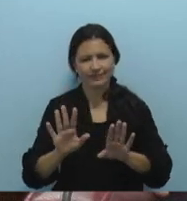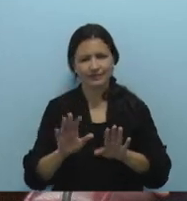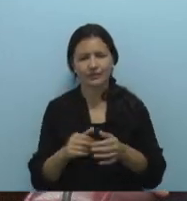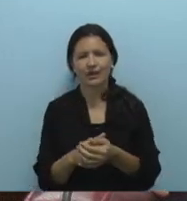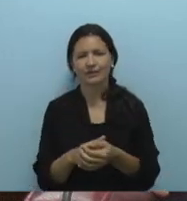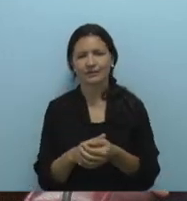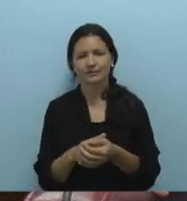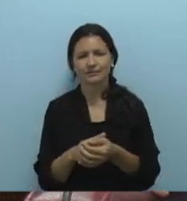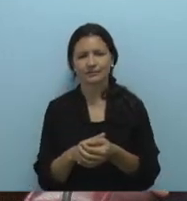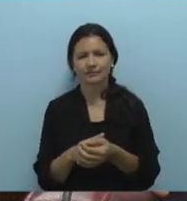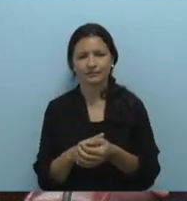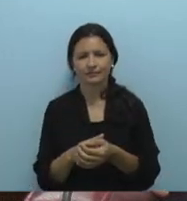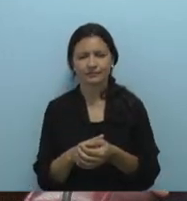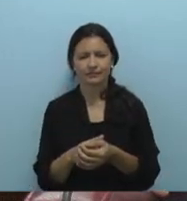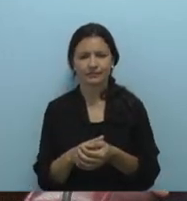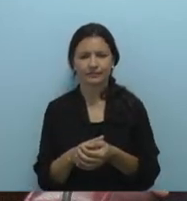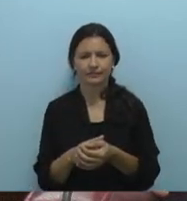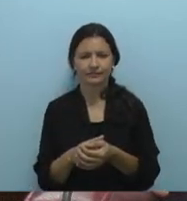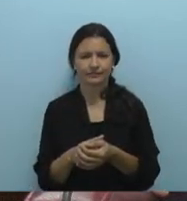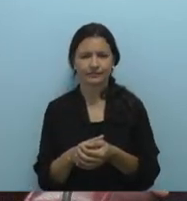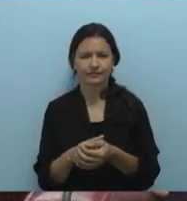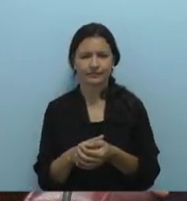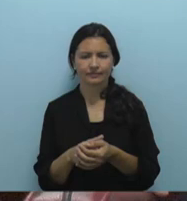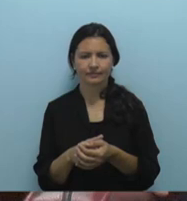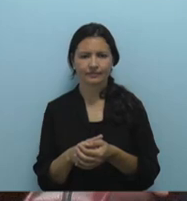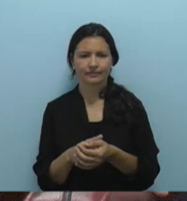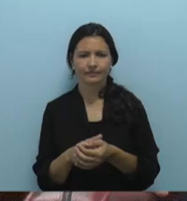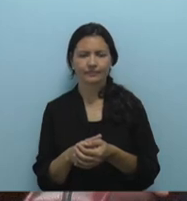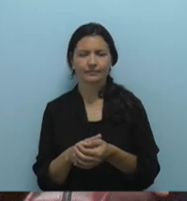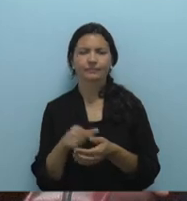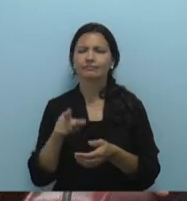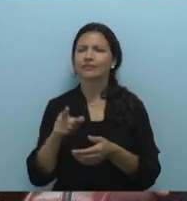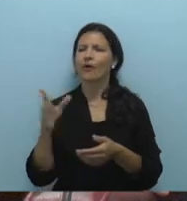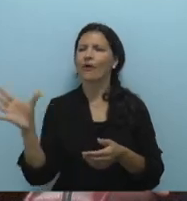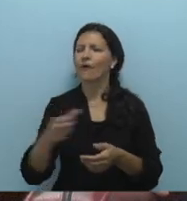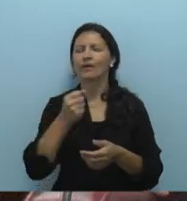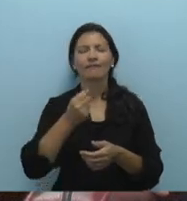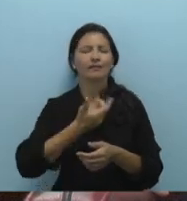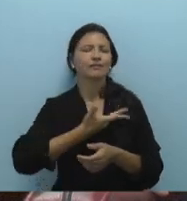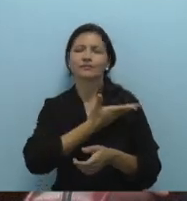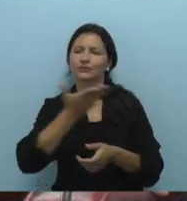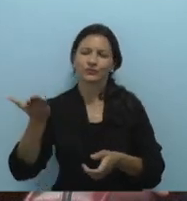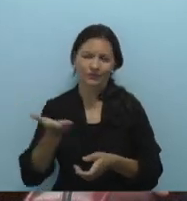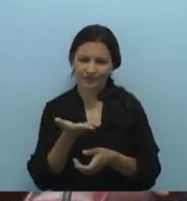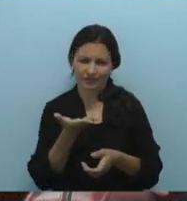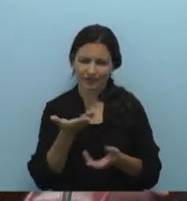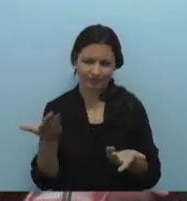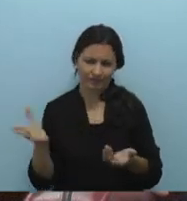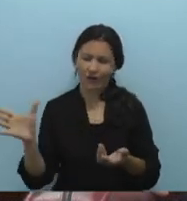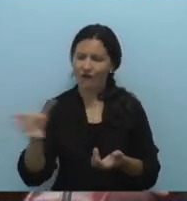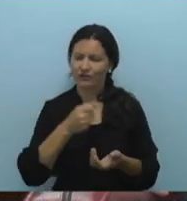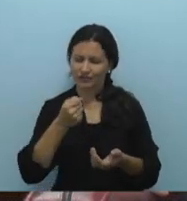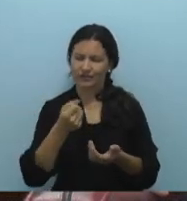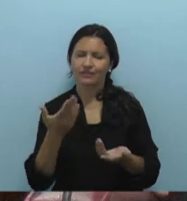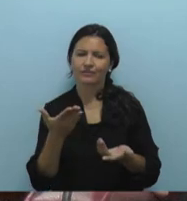gobierne coyunturalmente ninguna de nuestras universidades nacionales. Es una conquista del pueblo. Y así quedó expresado ayer en las calles.